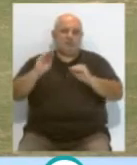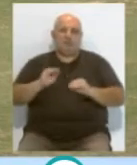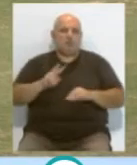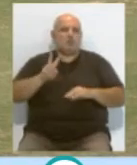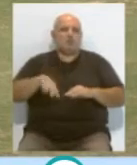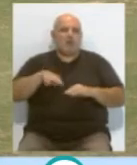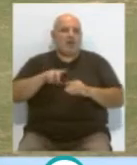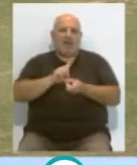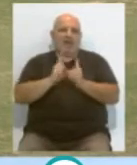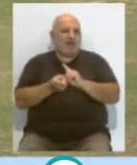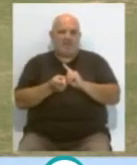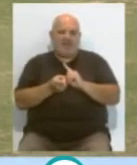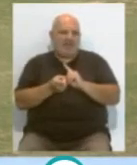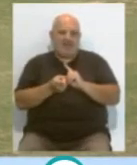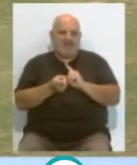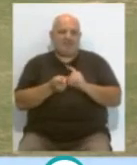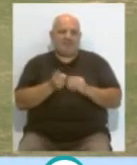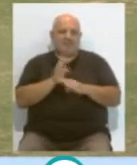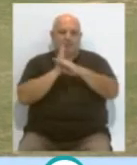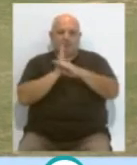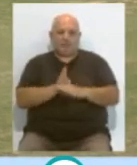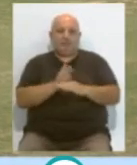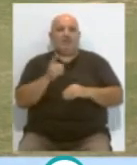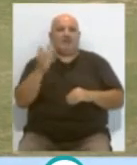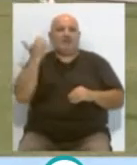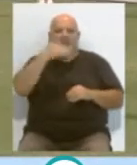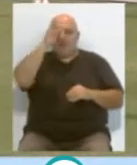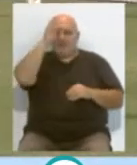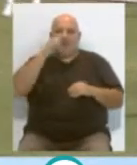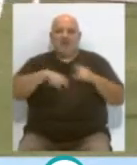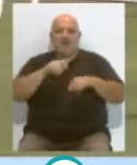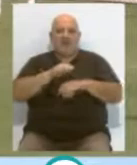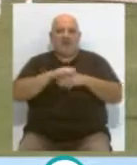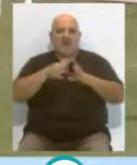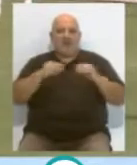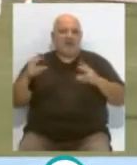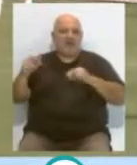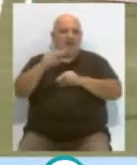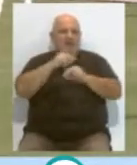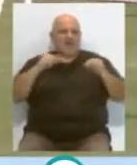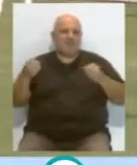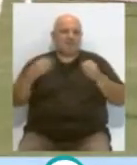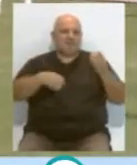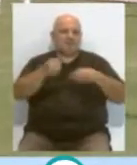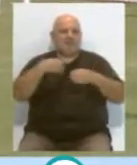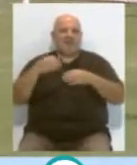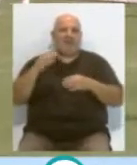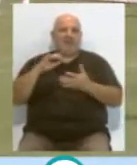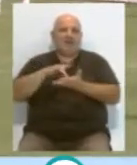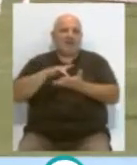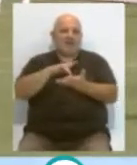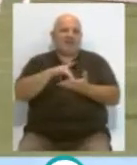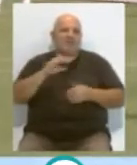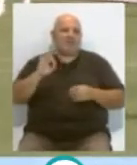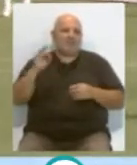ni un ápice de esa. El fin de semana estuve con algunos amigos, me hablaban de cosas que habían